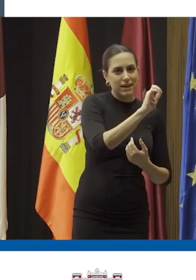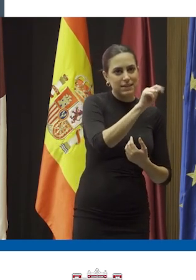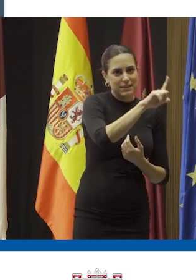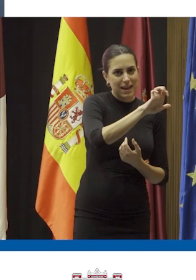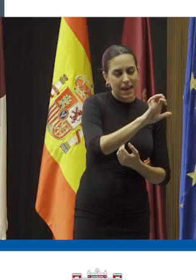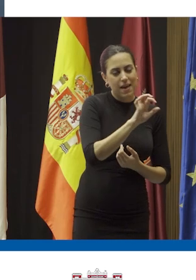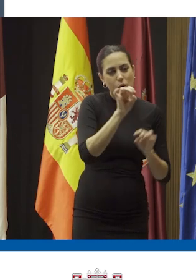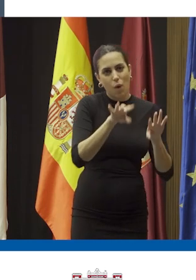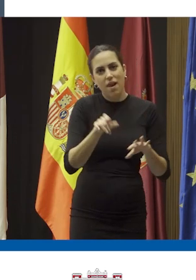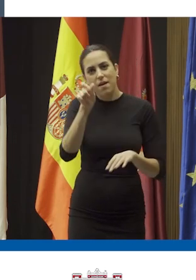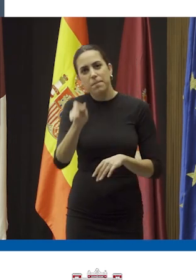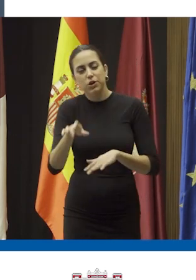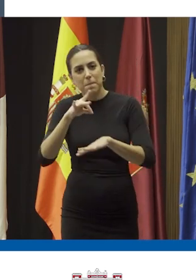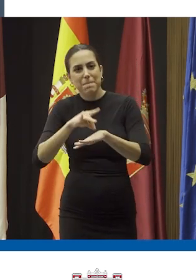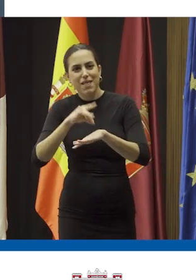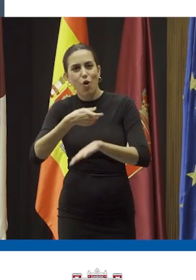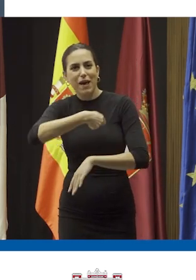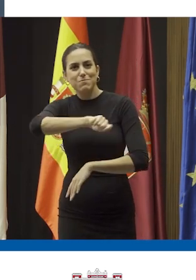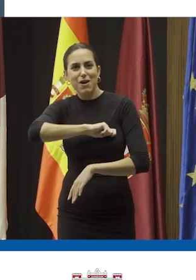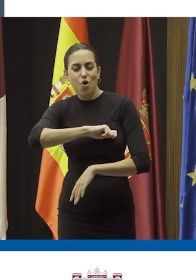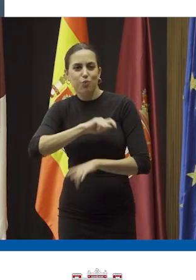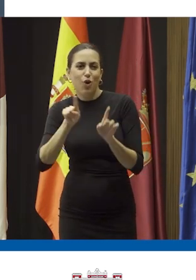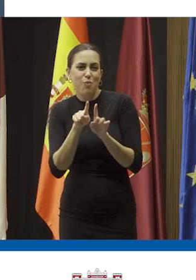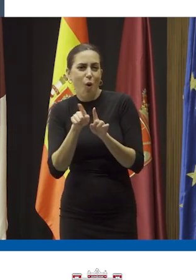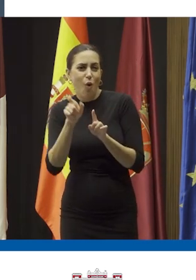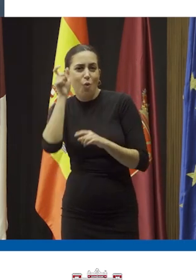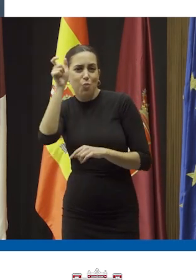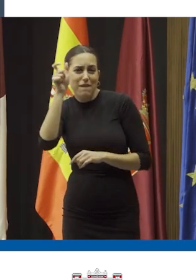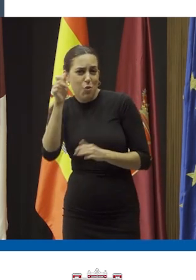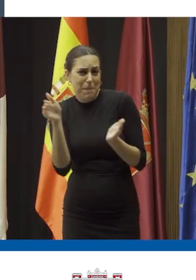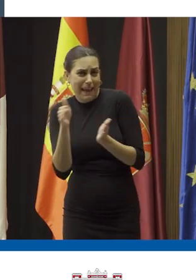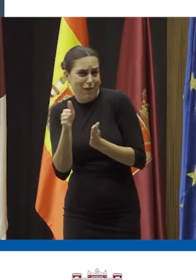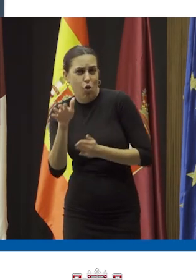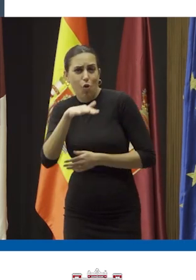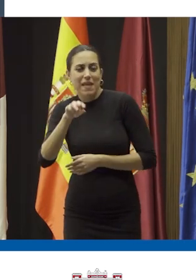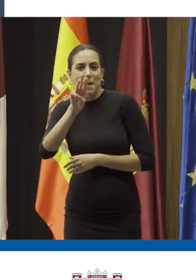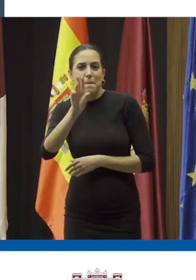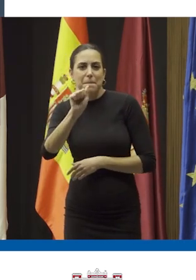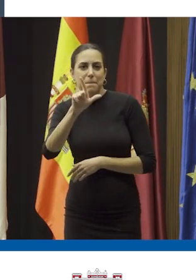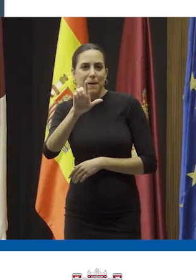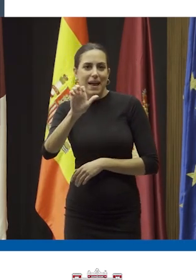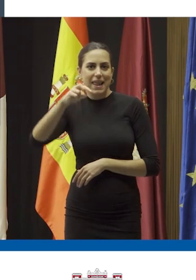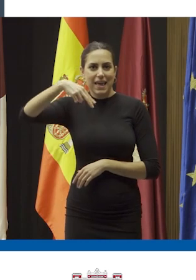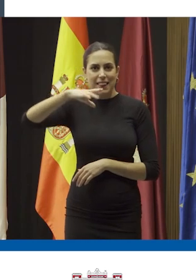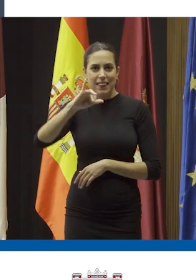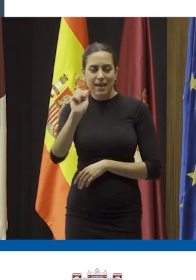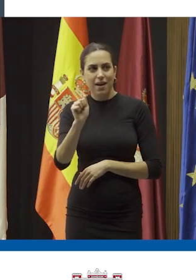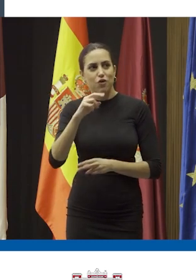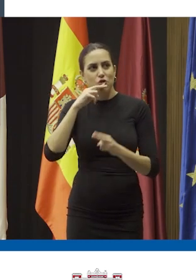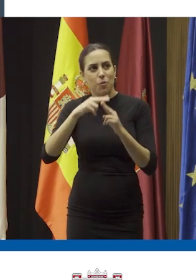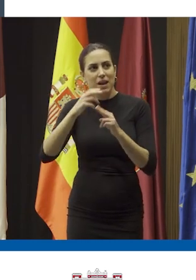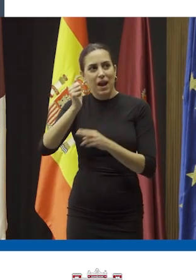anatómico español era de un pueblecito de Palencia que se llama Amusco. No sé si han pasado allí o les suena. Es